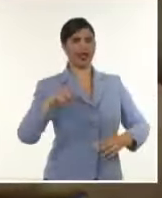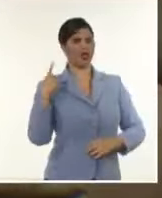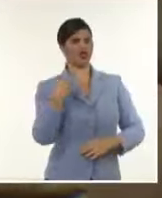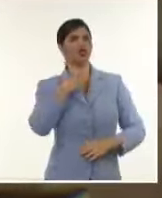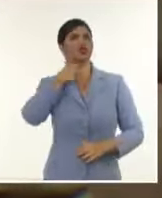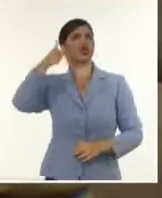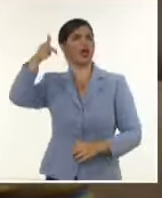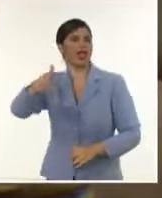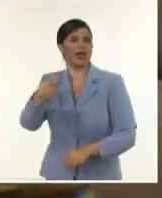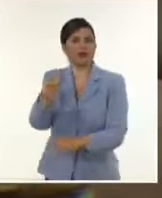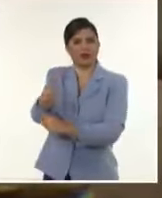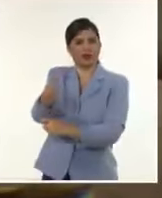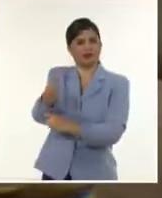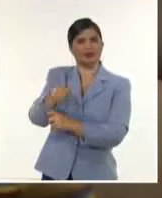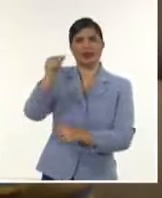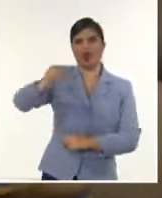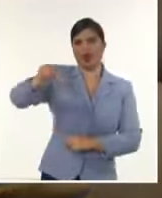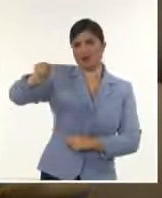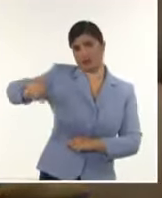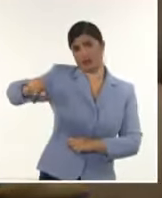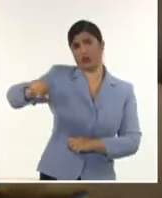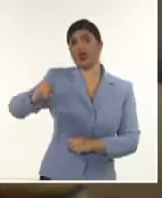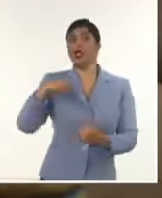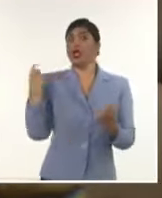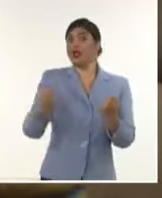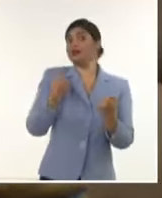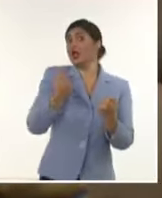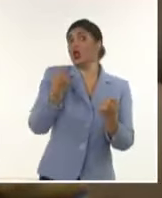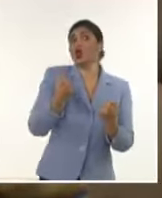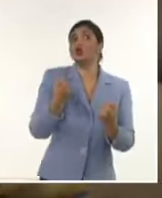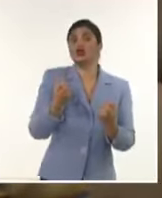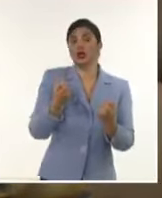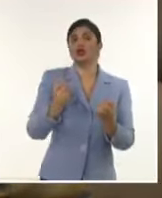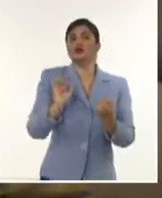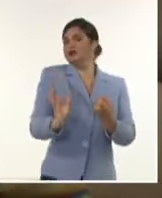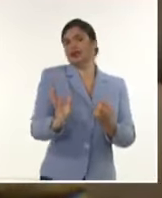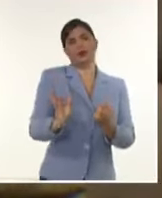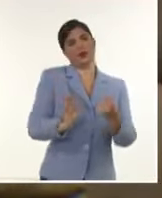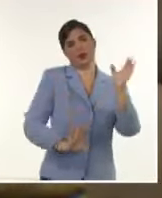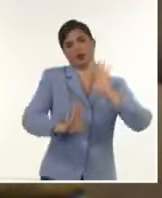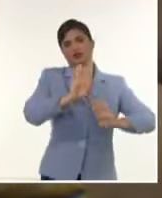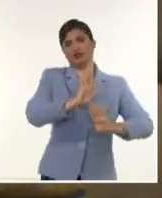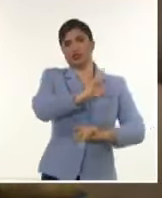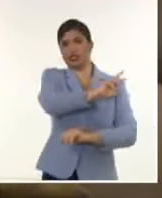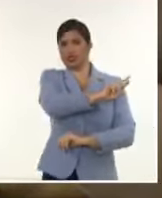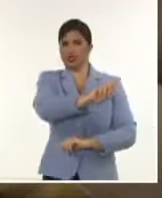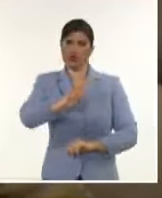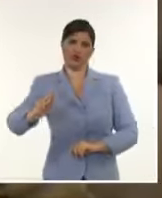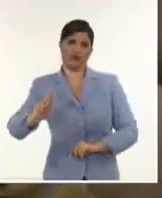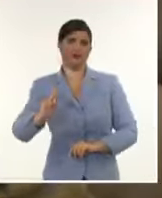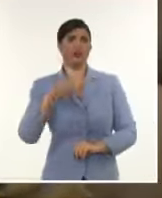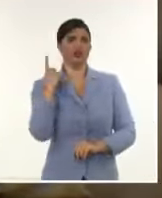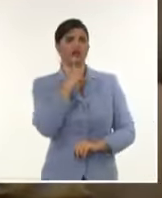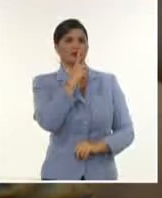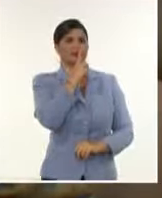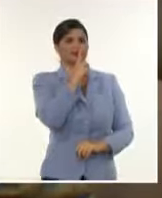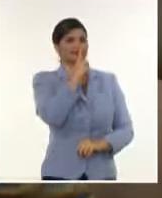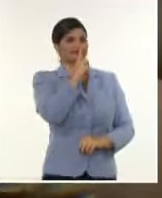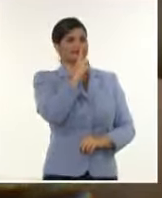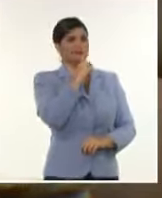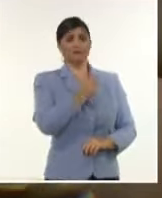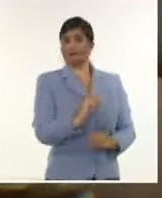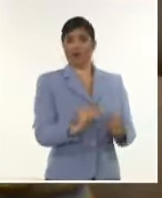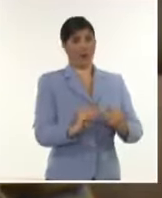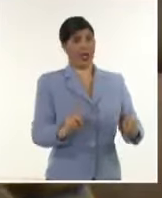de campaña contra la Revolución Cubana. Las palabras vacías no se van a quedar sentadas en un lugar, si no somos capaces de asumir con